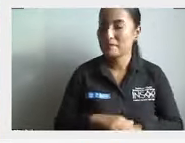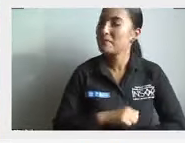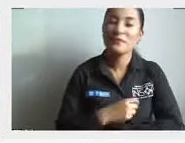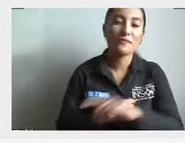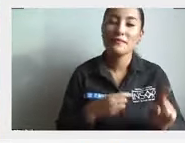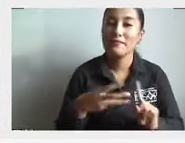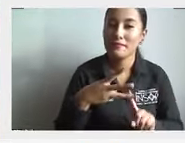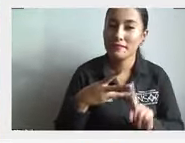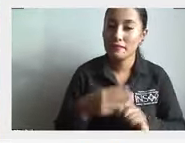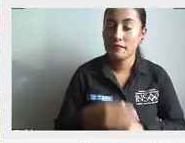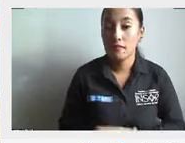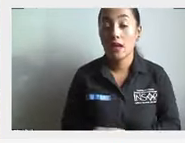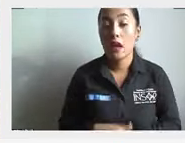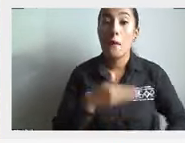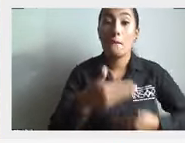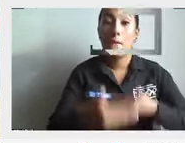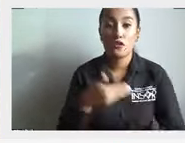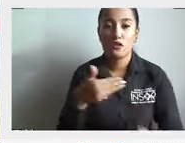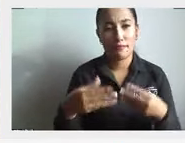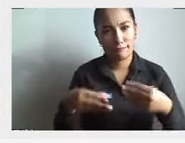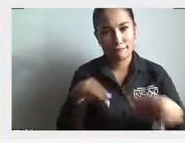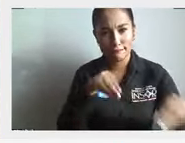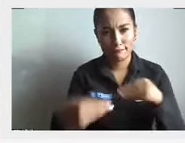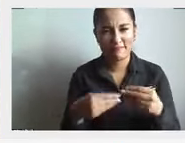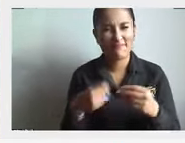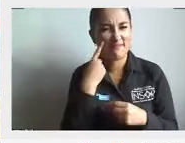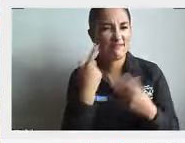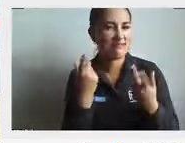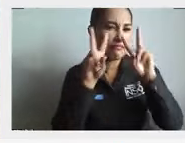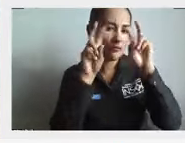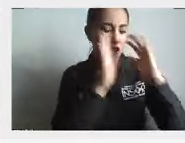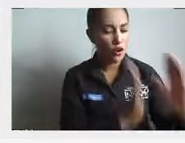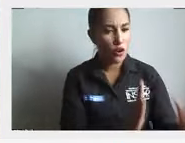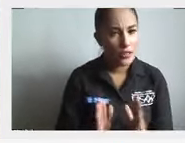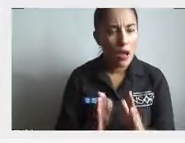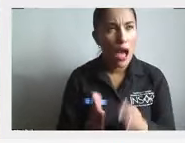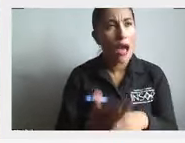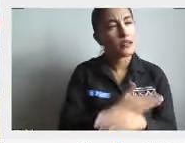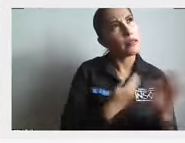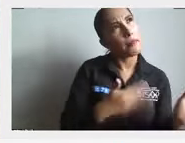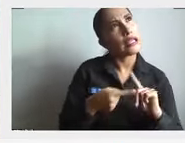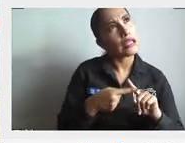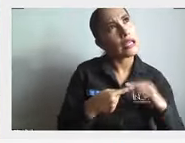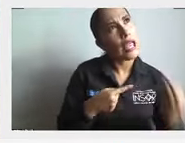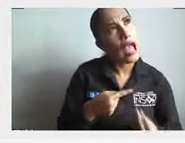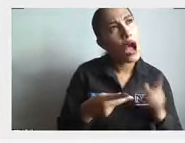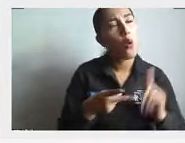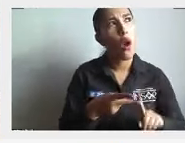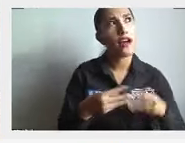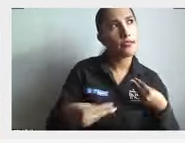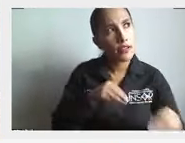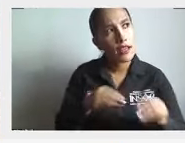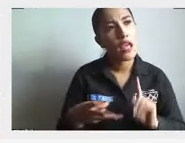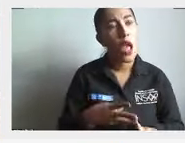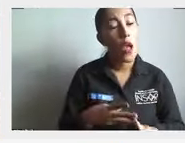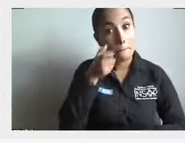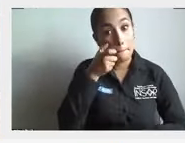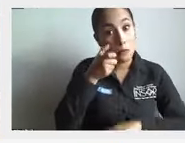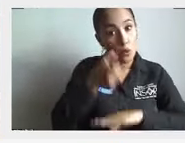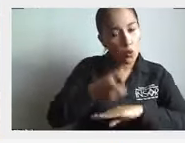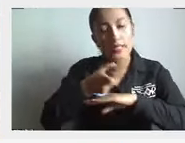que trabajar además procesos de flexibilización, de organización, planeación, flexibilización, monitoreo